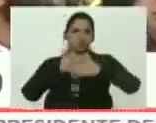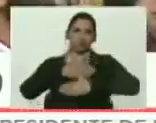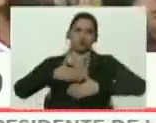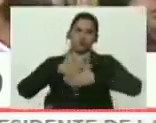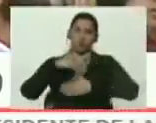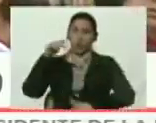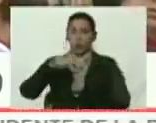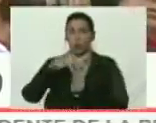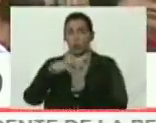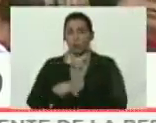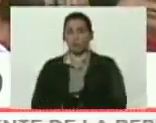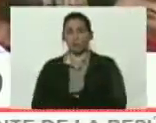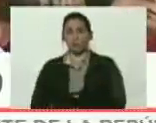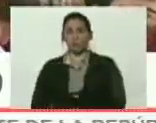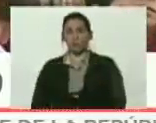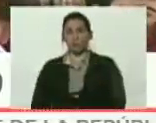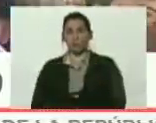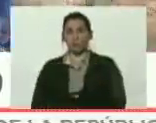Hoy